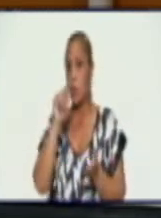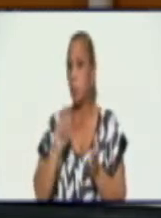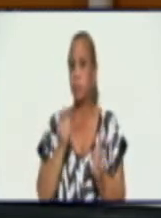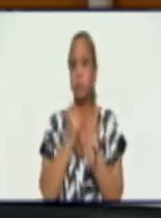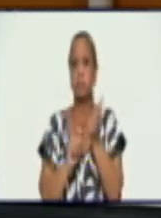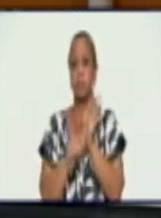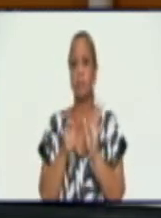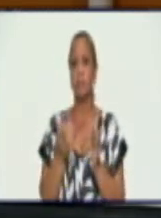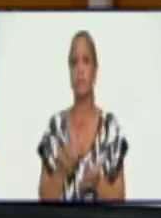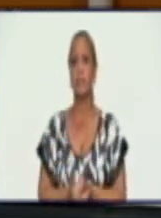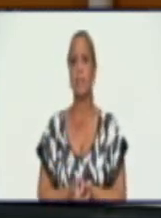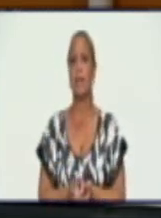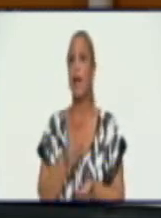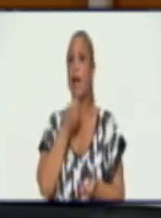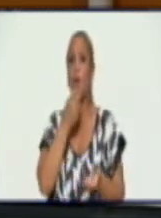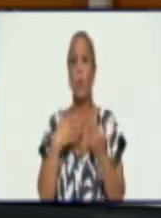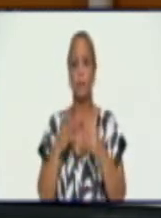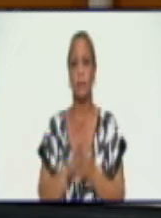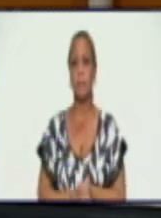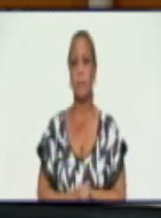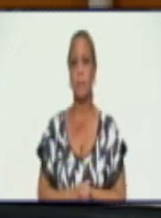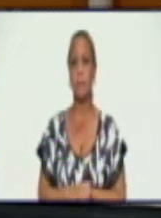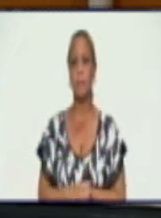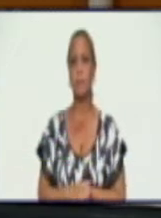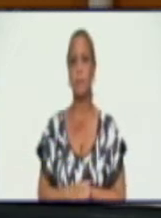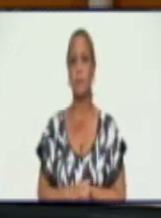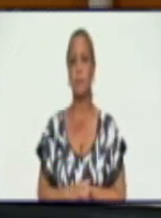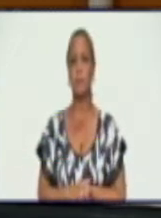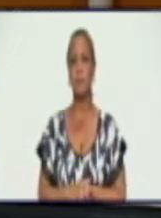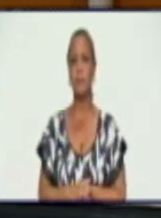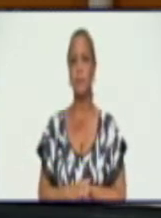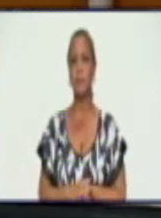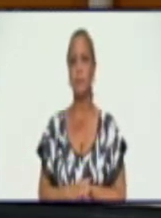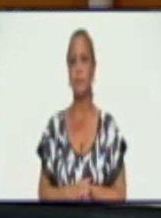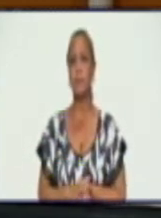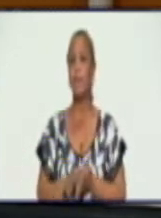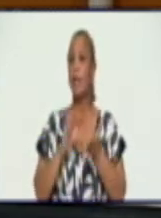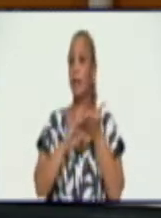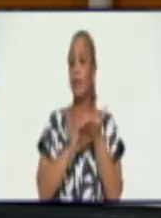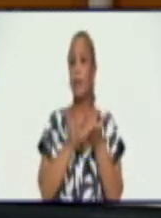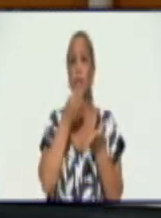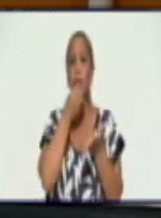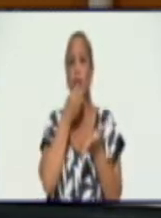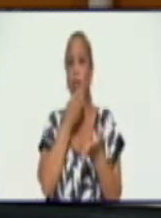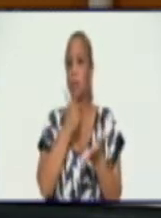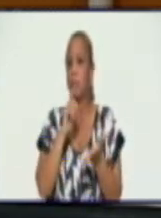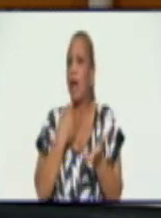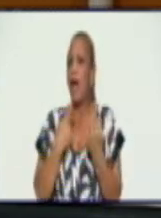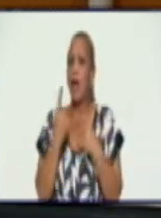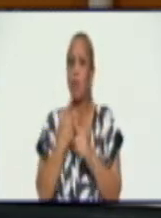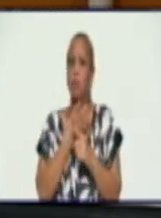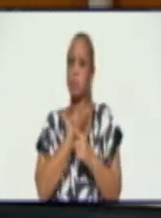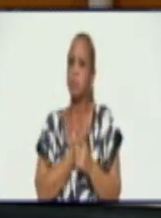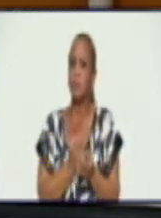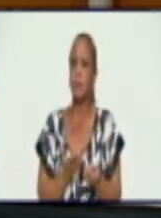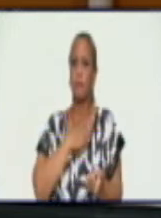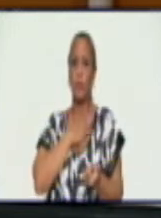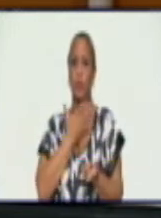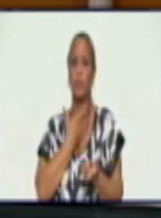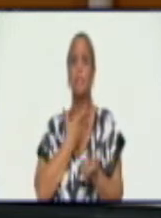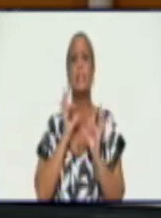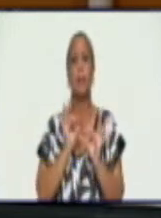ninguno se situación que le ocurre cada cual entonces nadie es capaz de poner a prueba las desgracias propios del mundo trata de buscar solución ante sus